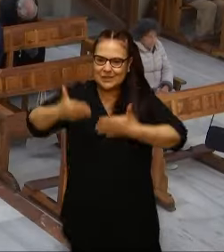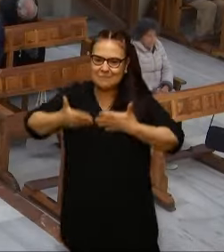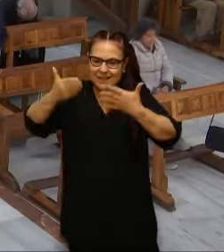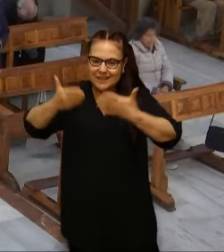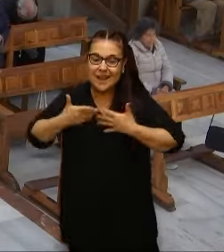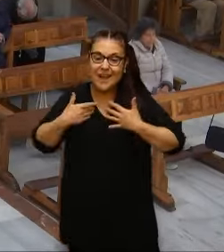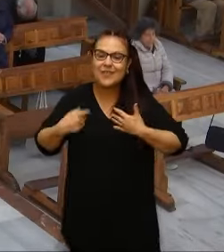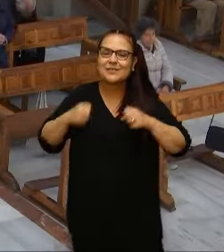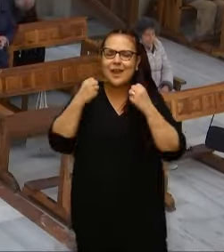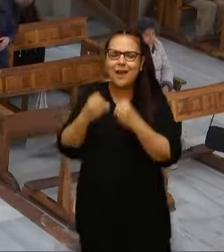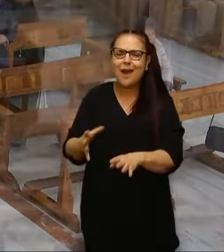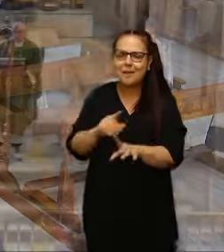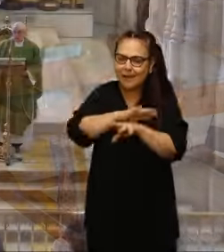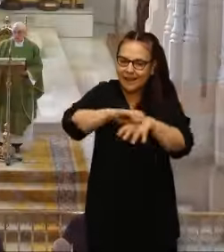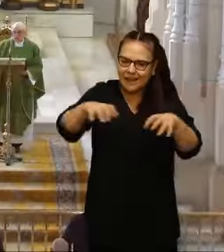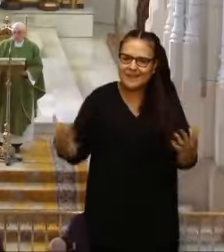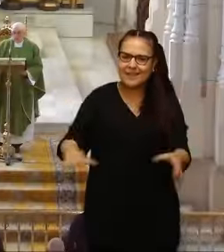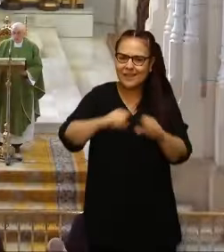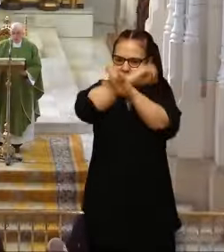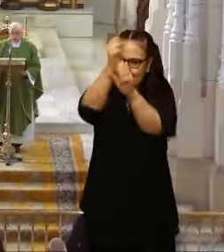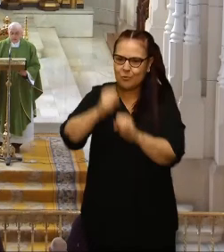banquete de bodas del Cordero.